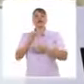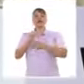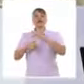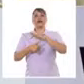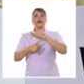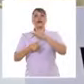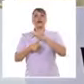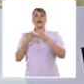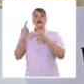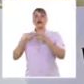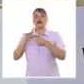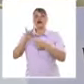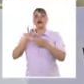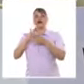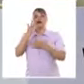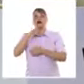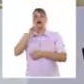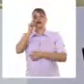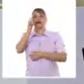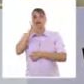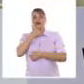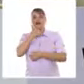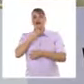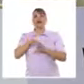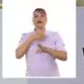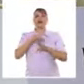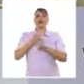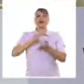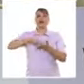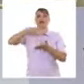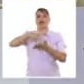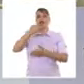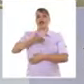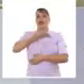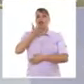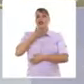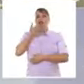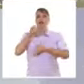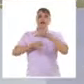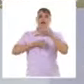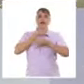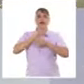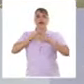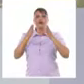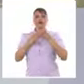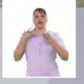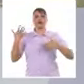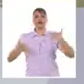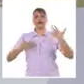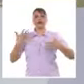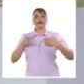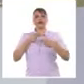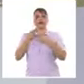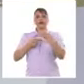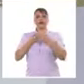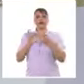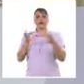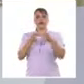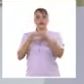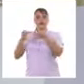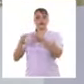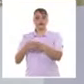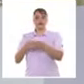a Uganda, precedido por un discurso que resumió las actividades realizadas por este organismo de integración